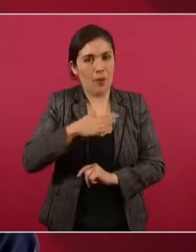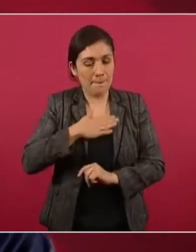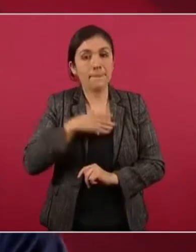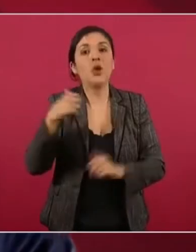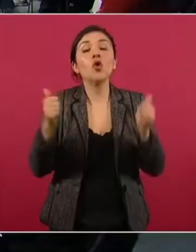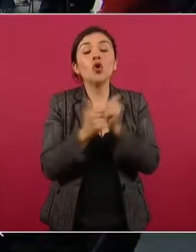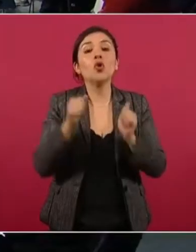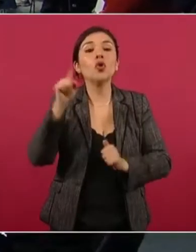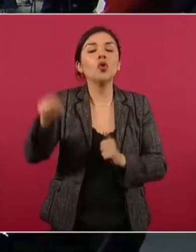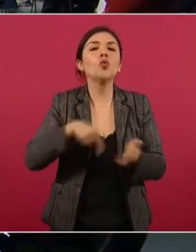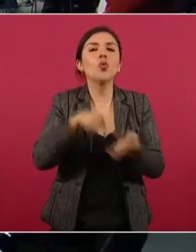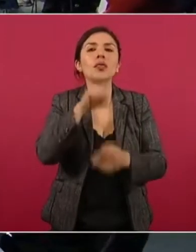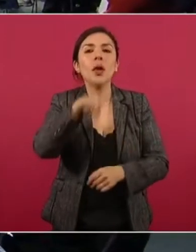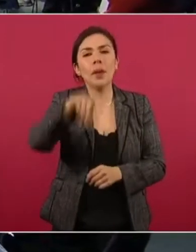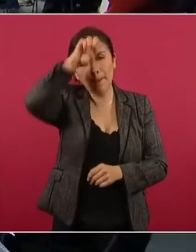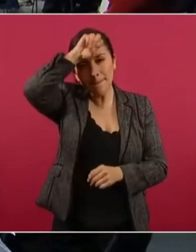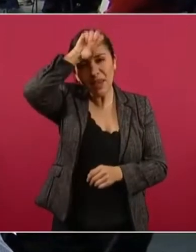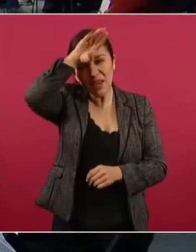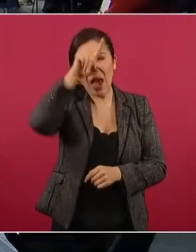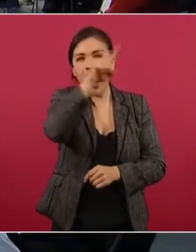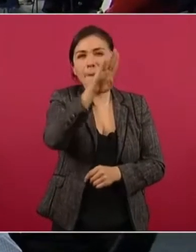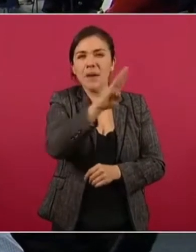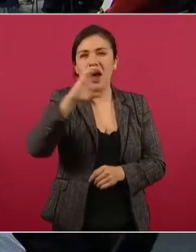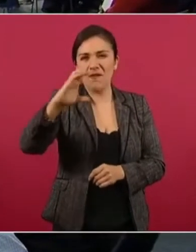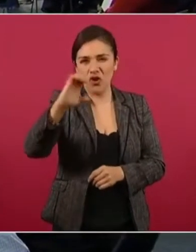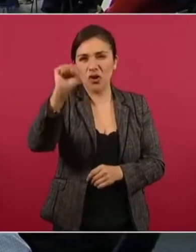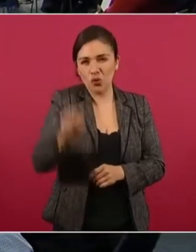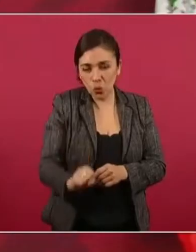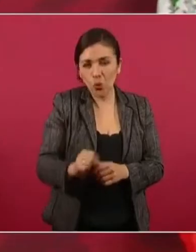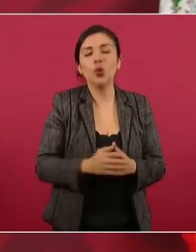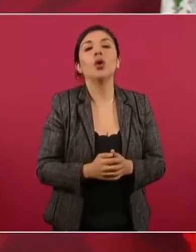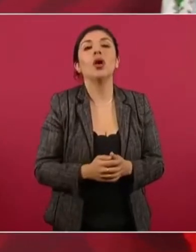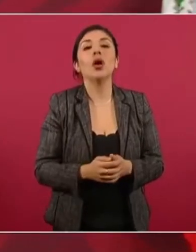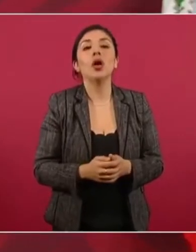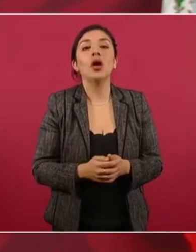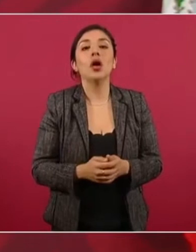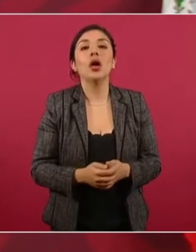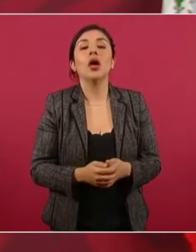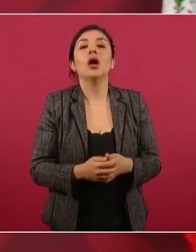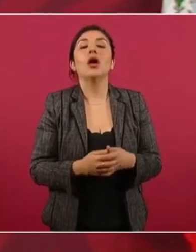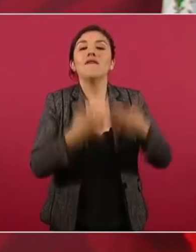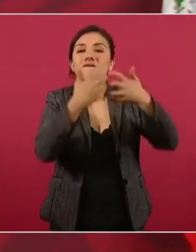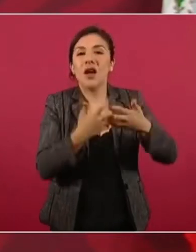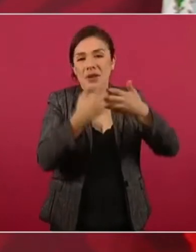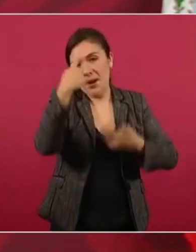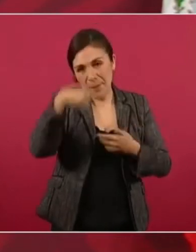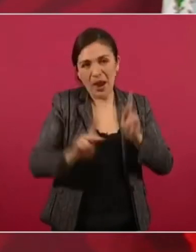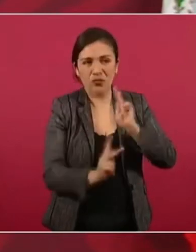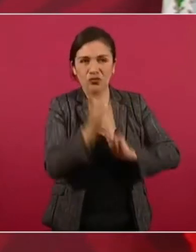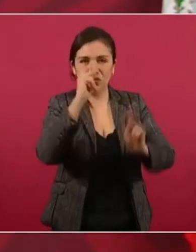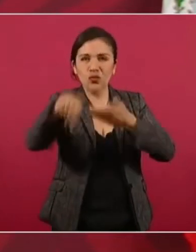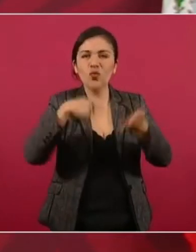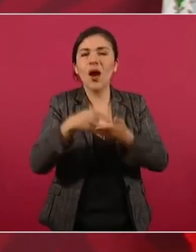La mina que está en Baja California Sur, las plantas de fertilizantes de